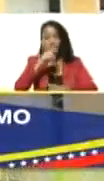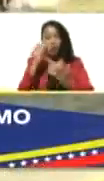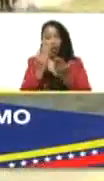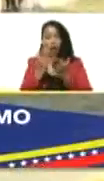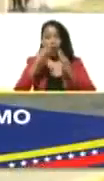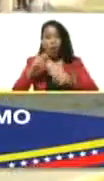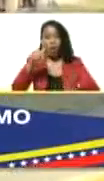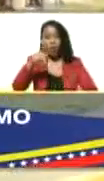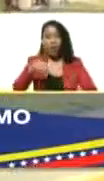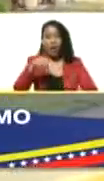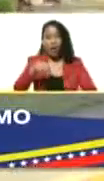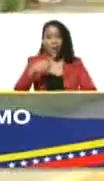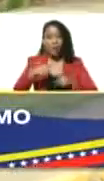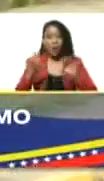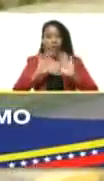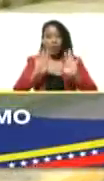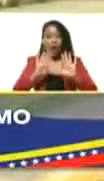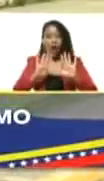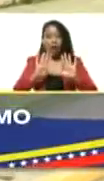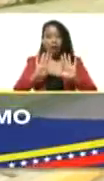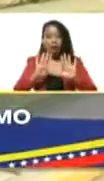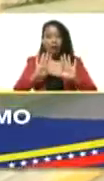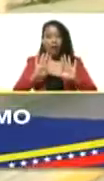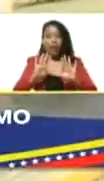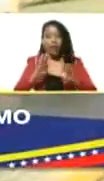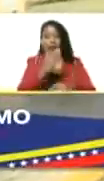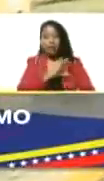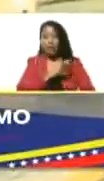aquí, pero ya hemos también abordado, señor